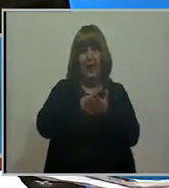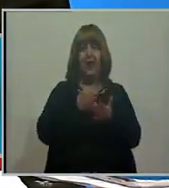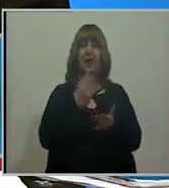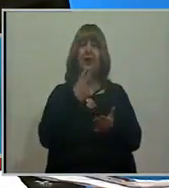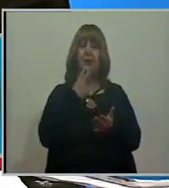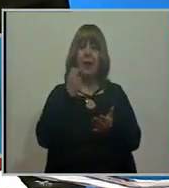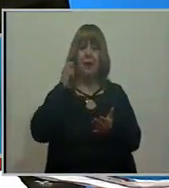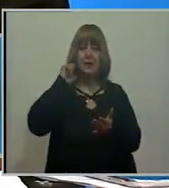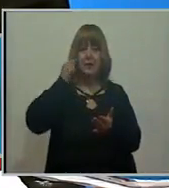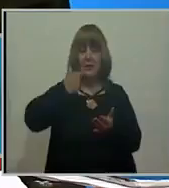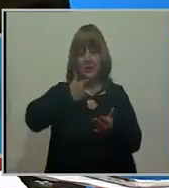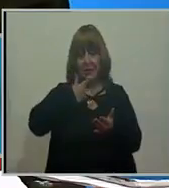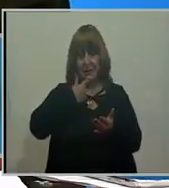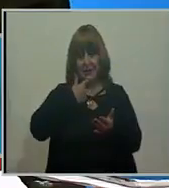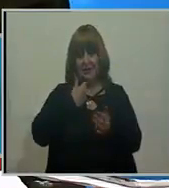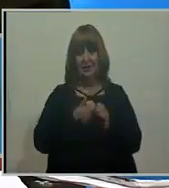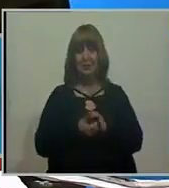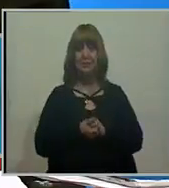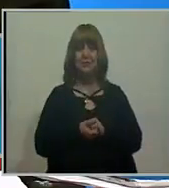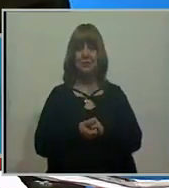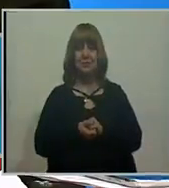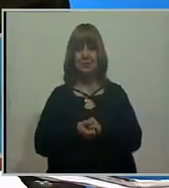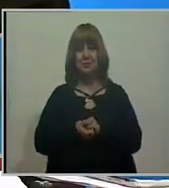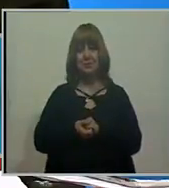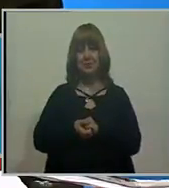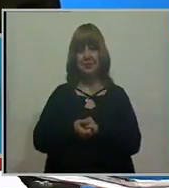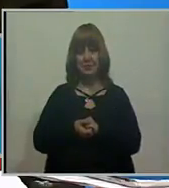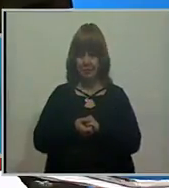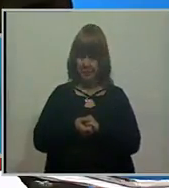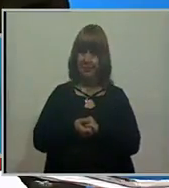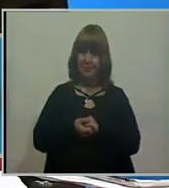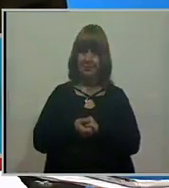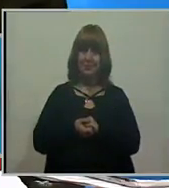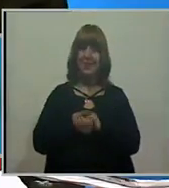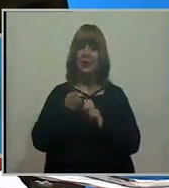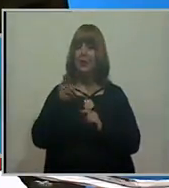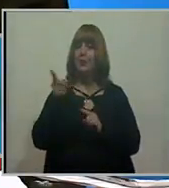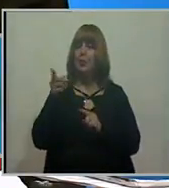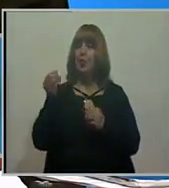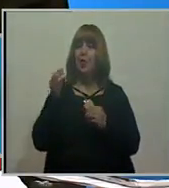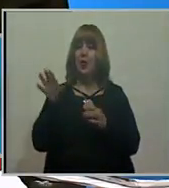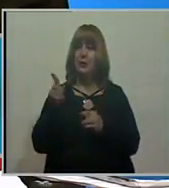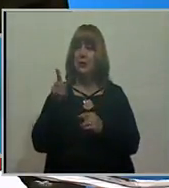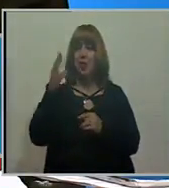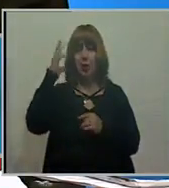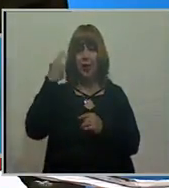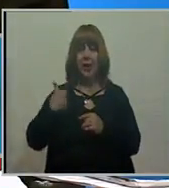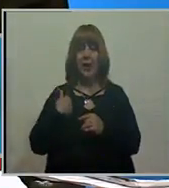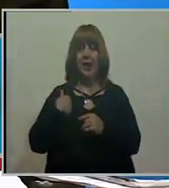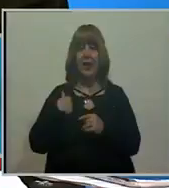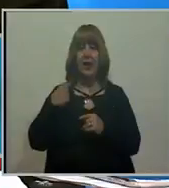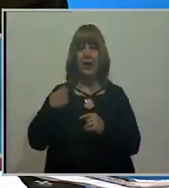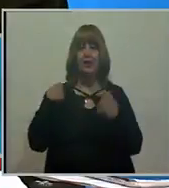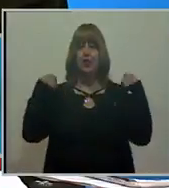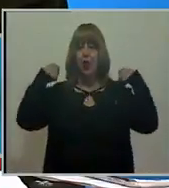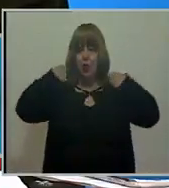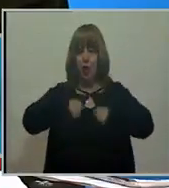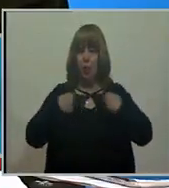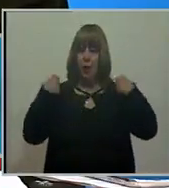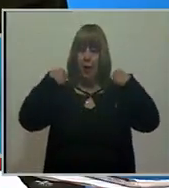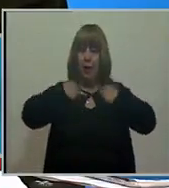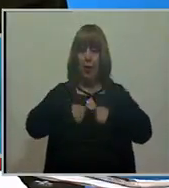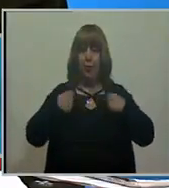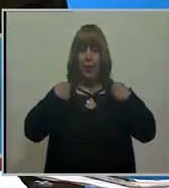en combustible o en electricidad. Muy bien. ¿Te parece? ¿Cómo no? ¿Usted cómo hace? Poncho a los niños, todo, y apago